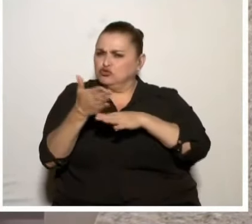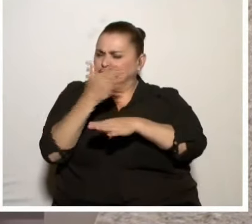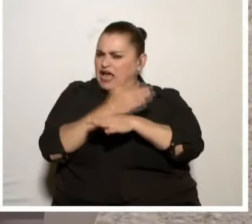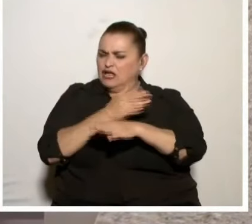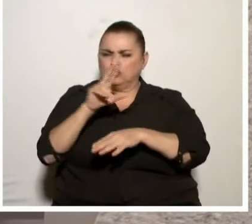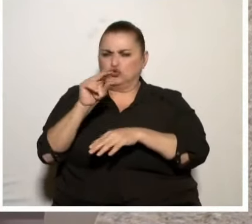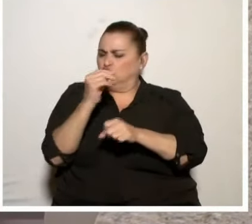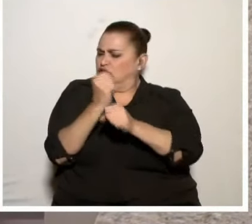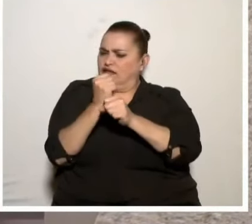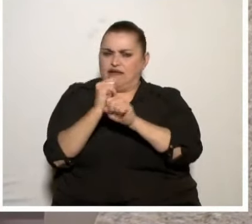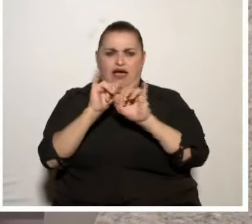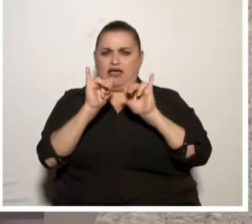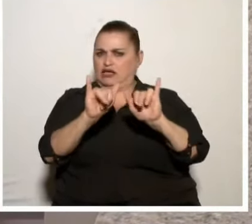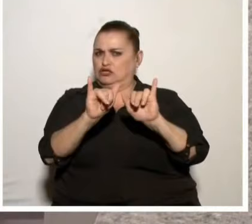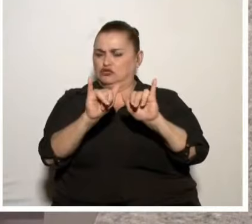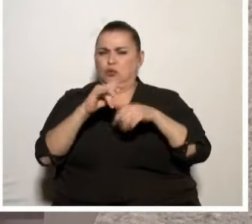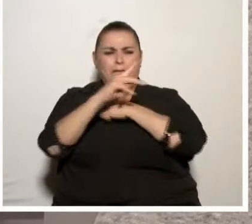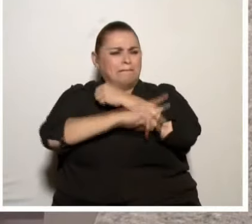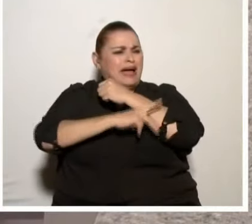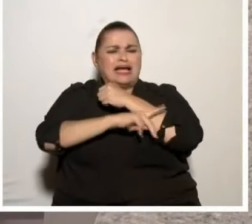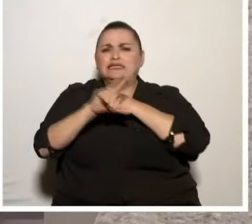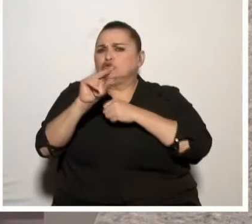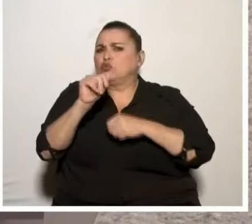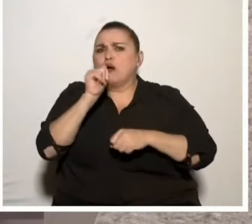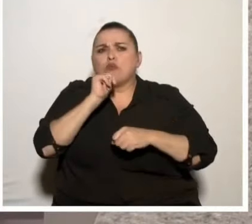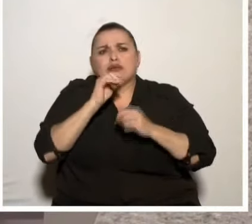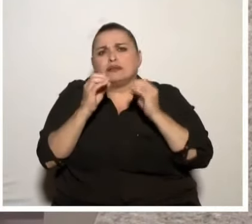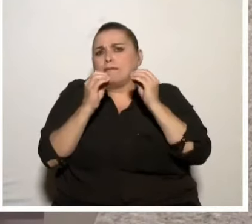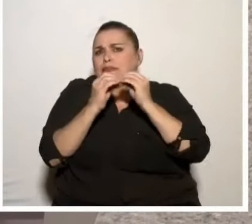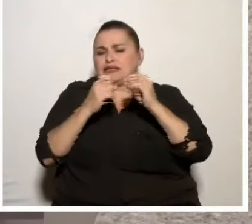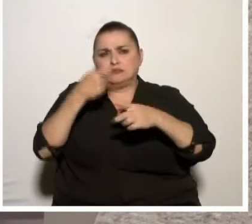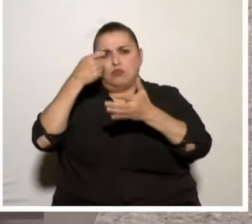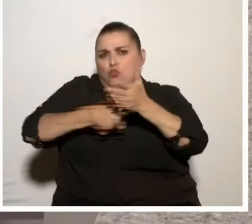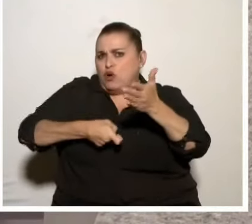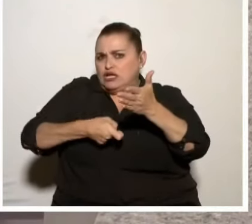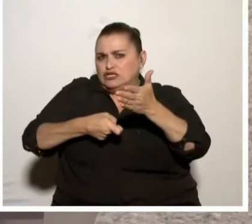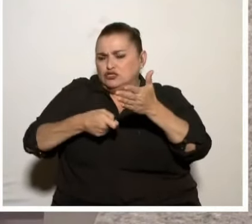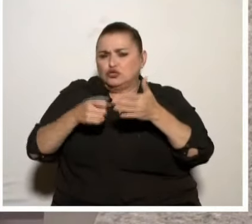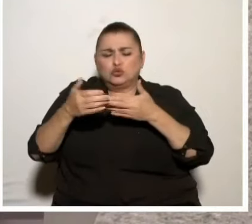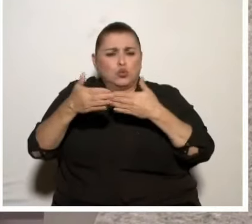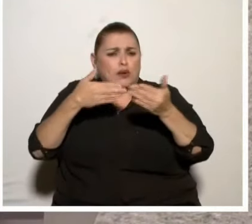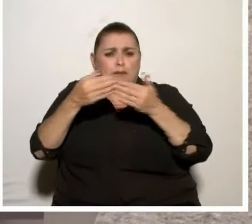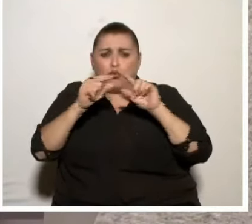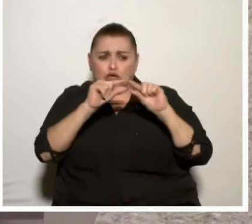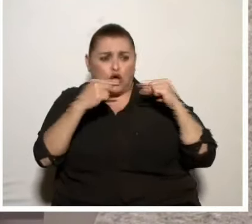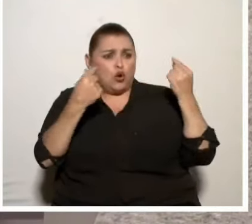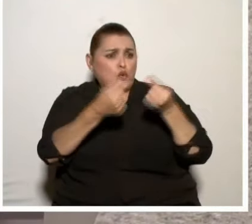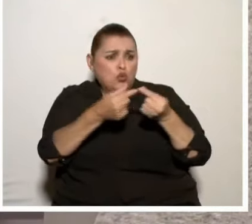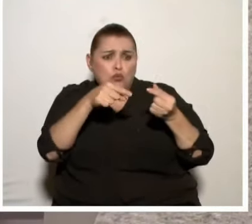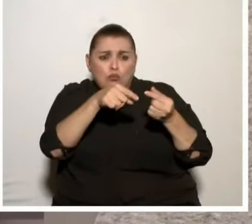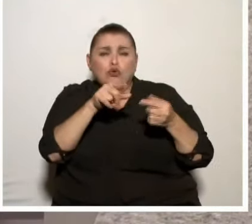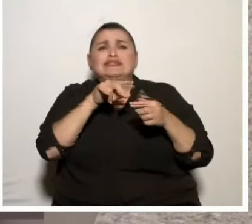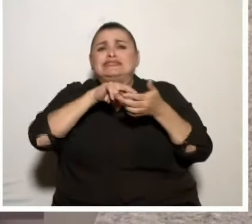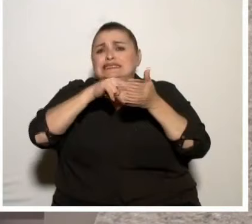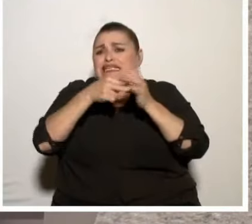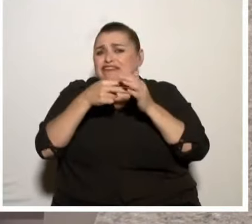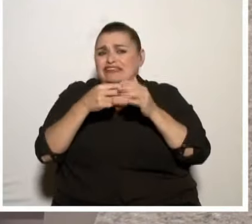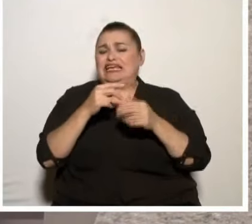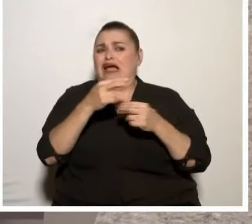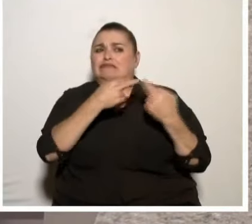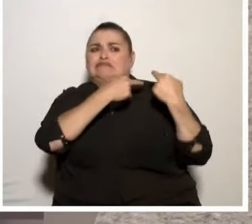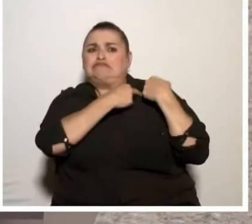trabajan en eso. El país no soporta más impuestos y aunque se los pongan a un grupo, son regresivos y les caen a